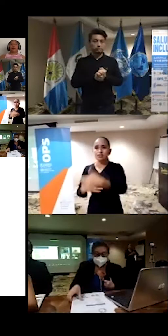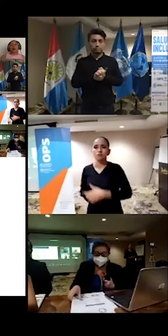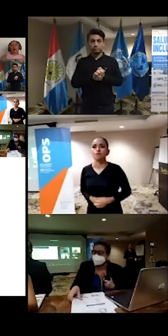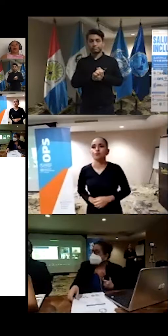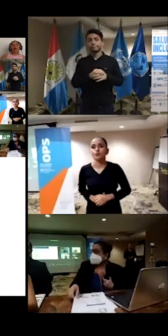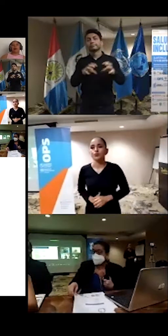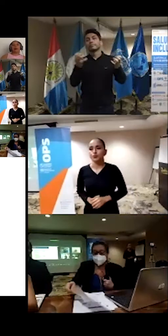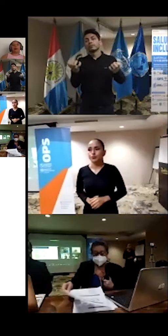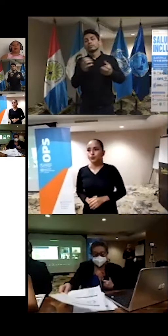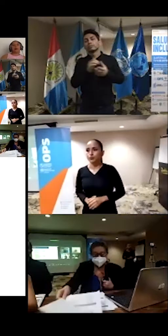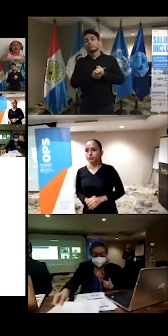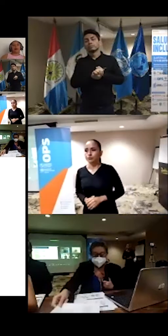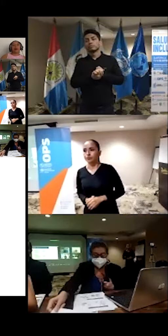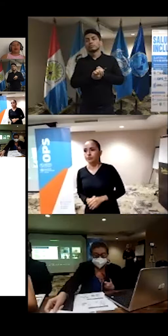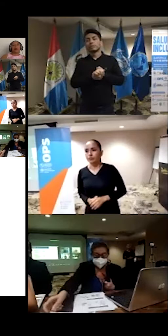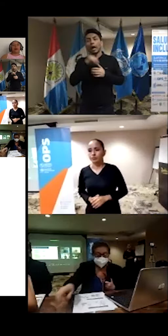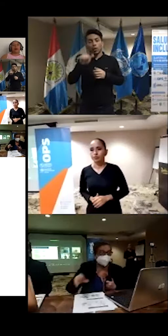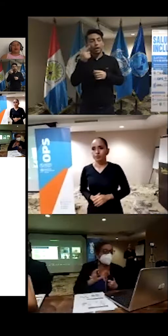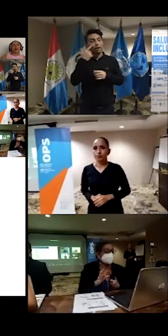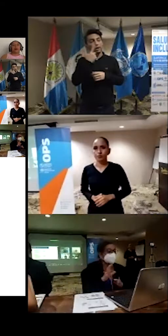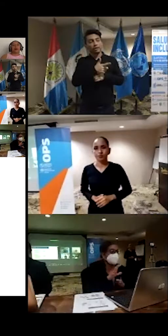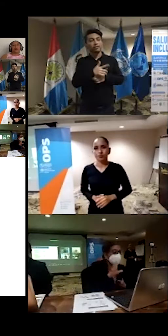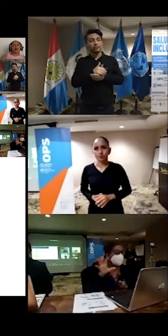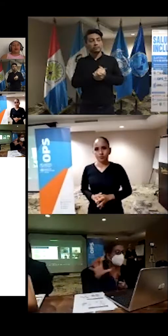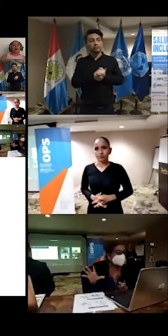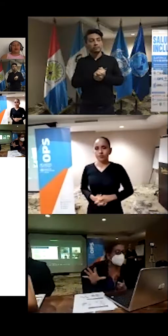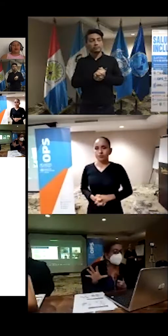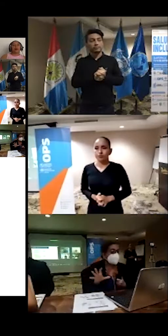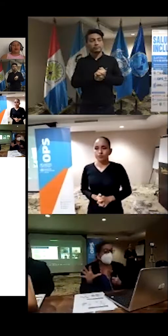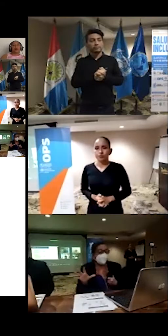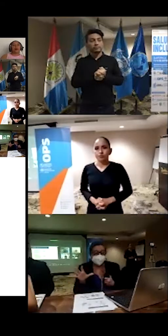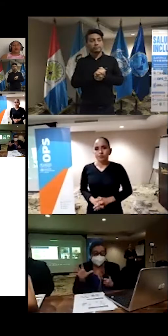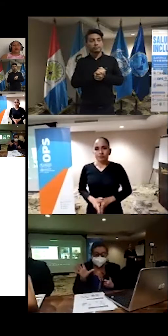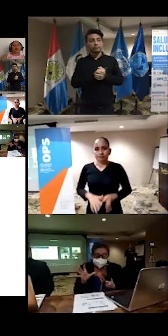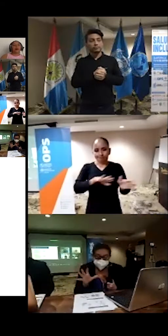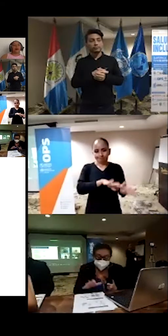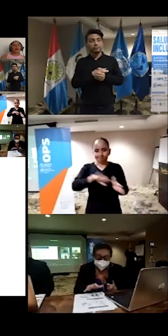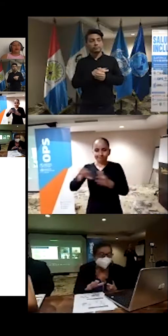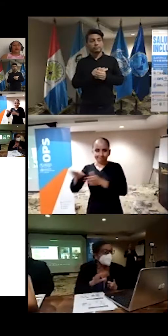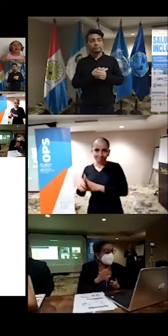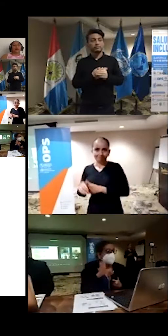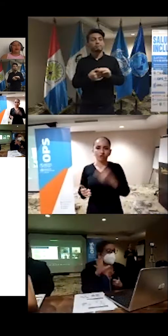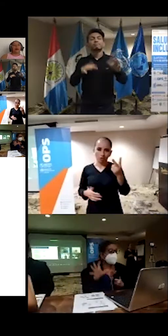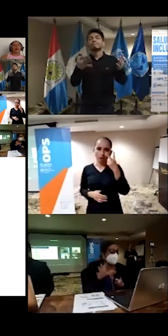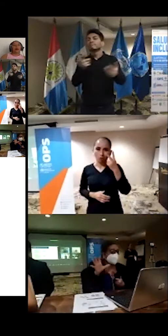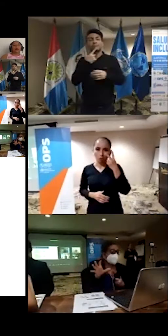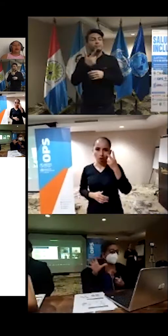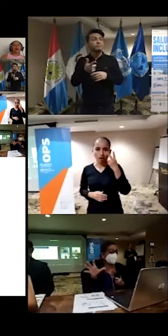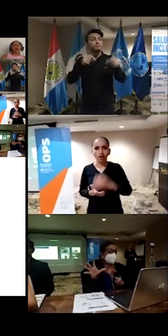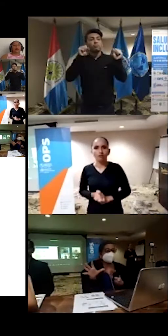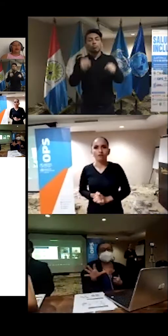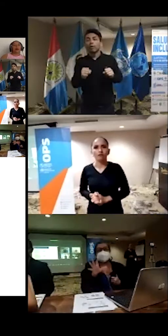Bien, vamos a ver la parte de lo que nos reflejó la posibilidad de tener